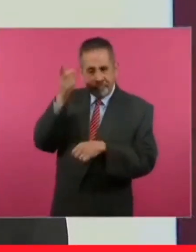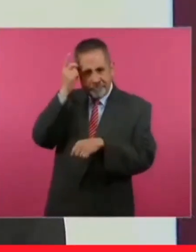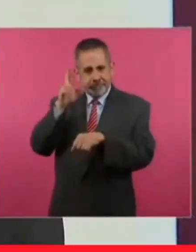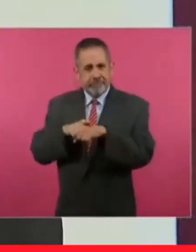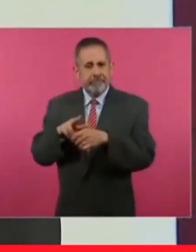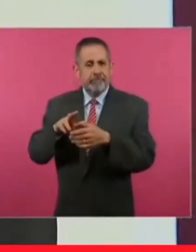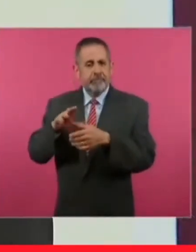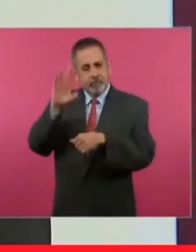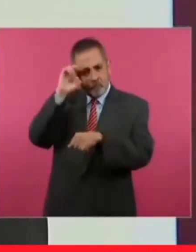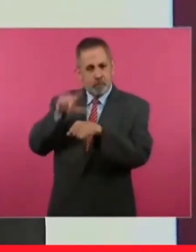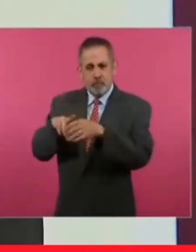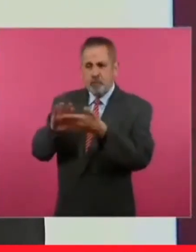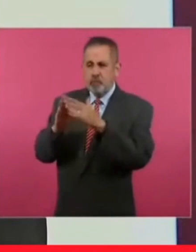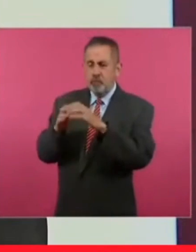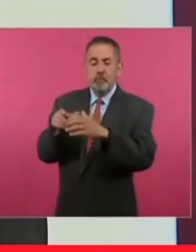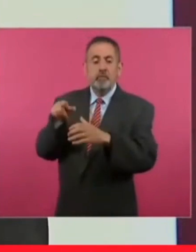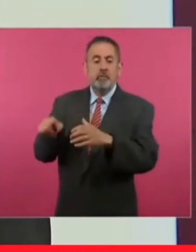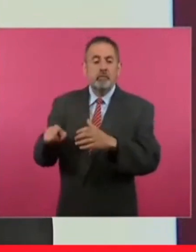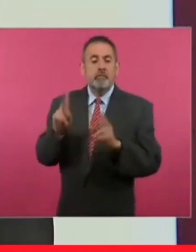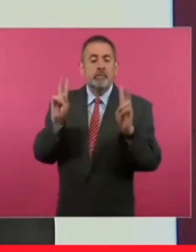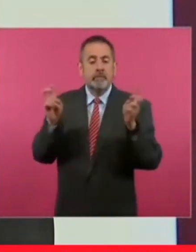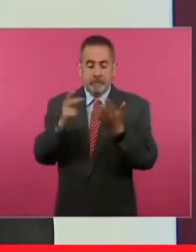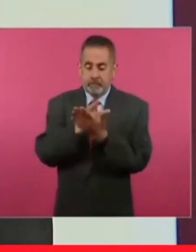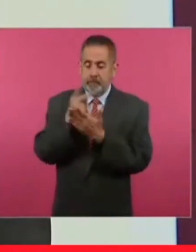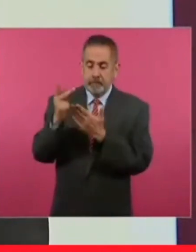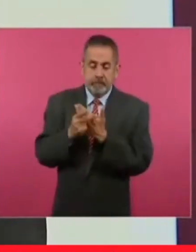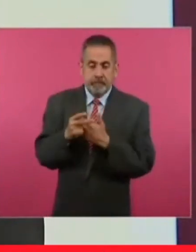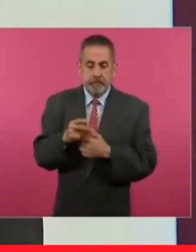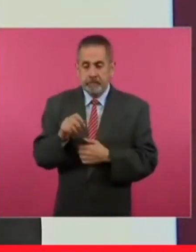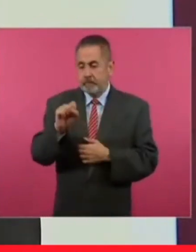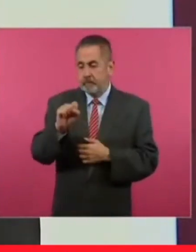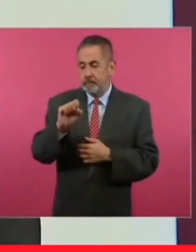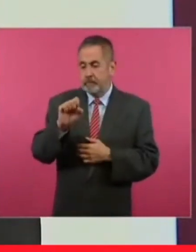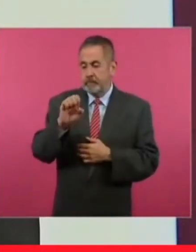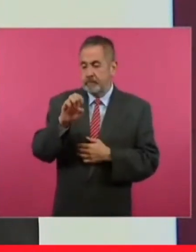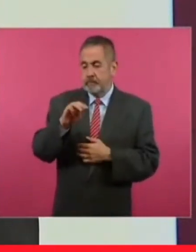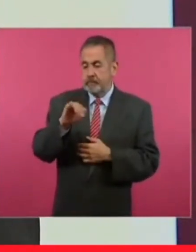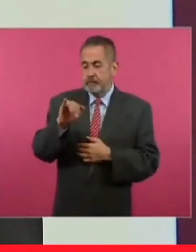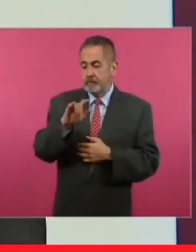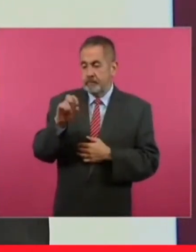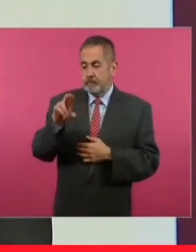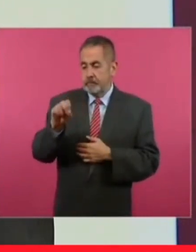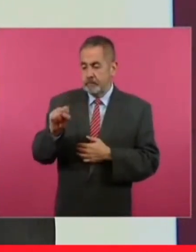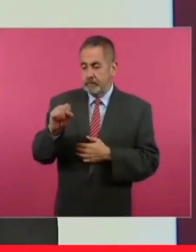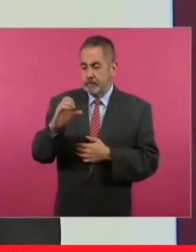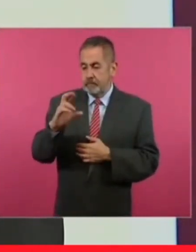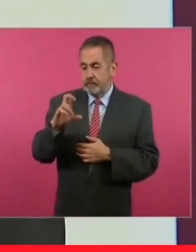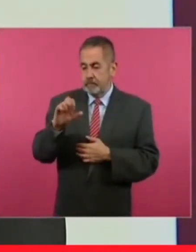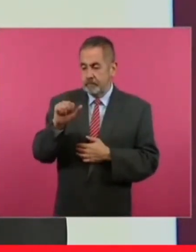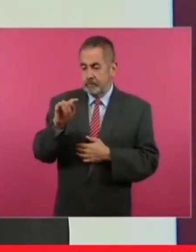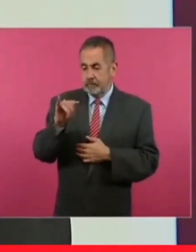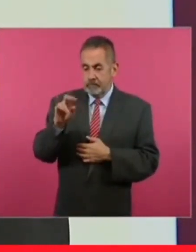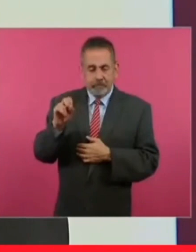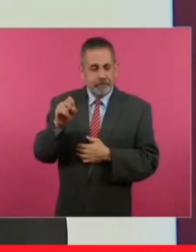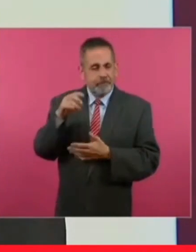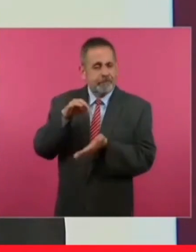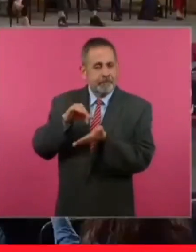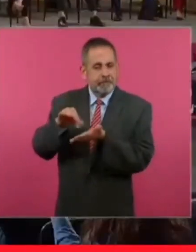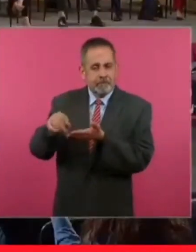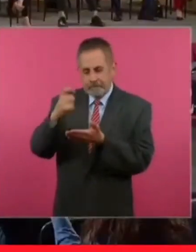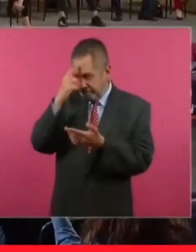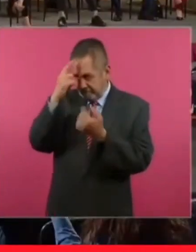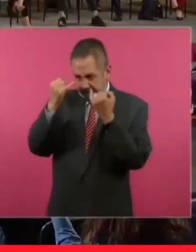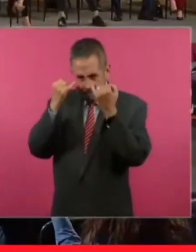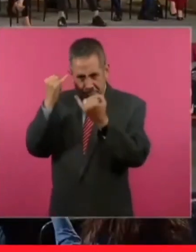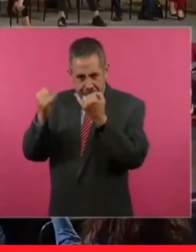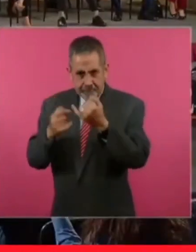de cultura comunitaria es el programa de semilleros creativos Este programa es el más transformador de las actividades que hemos